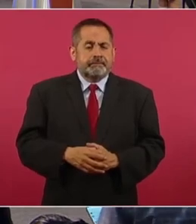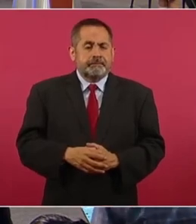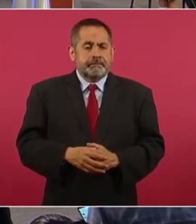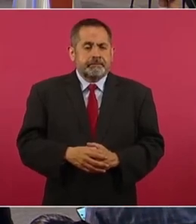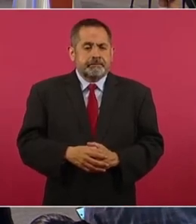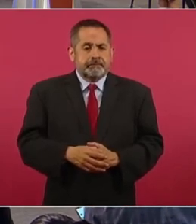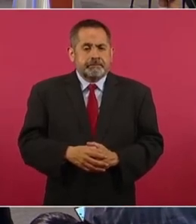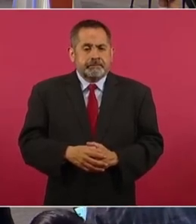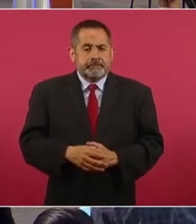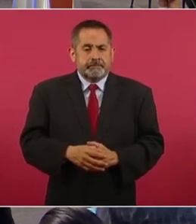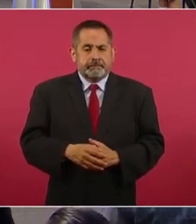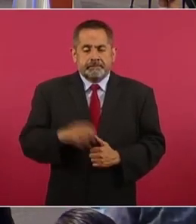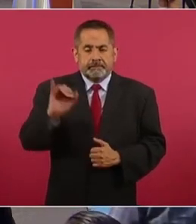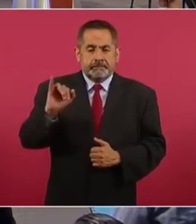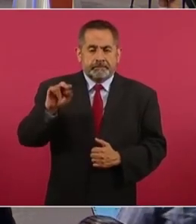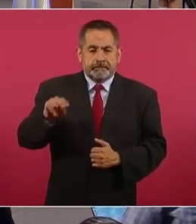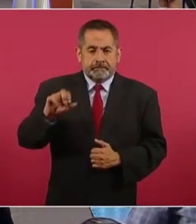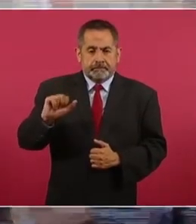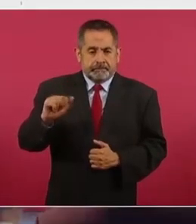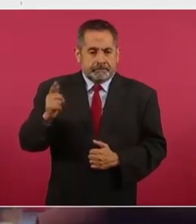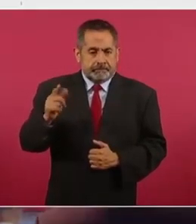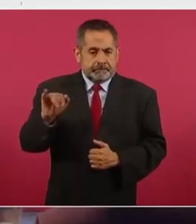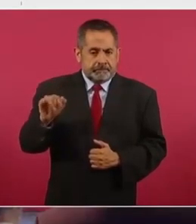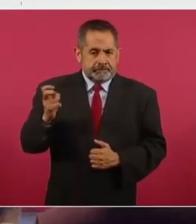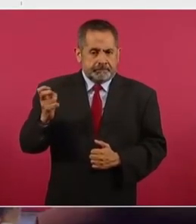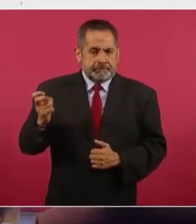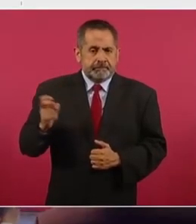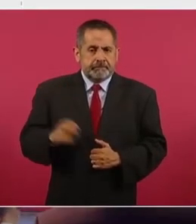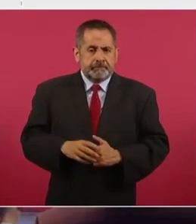Sí, es el INEGI, sí.